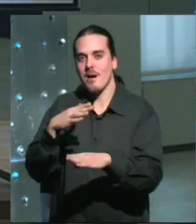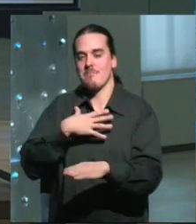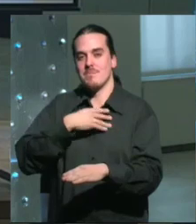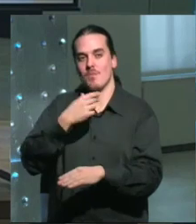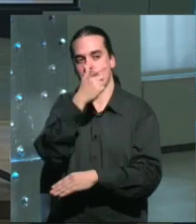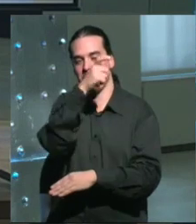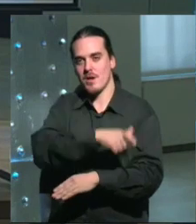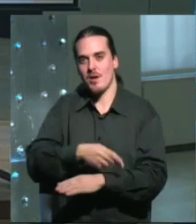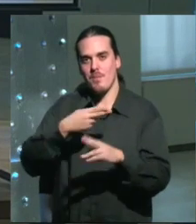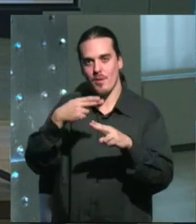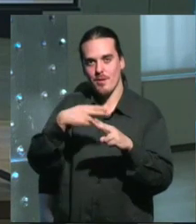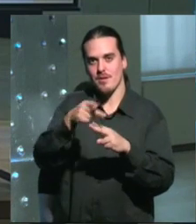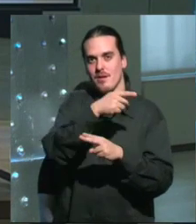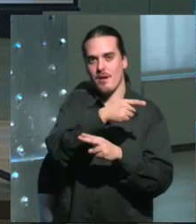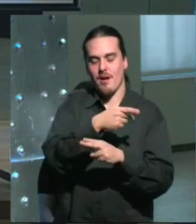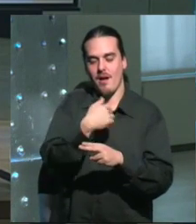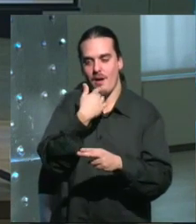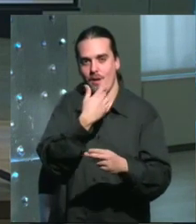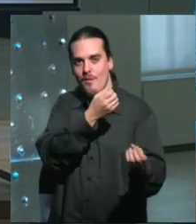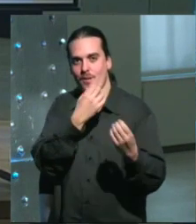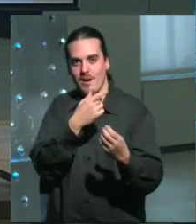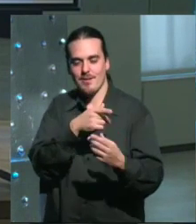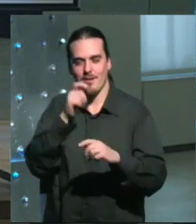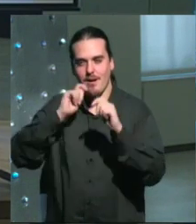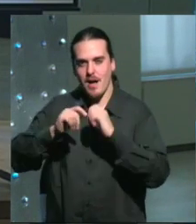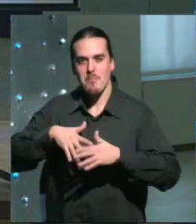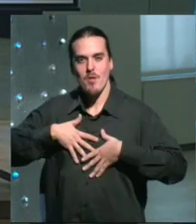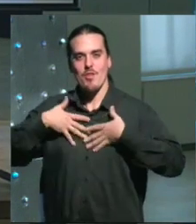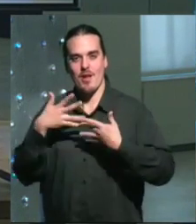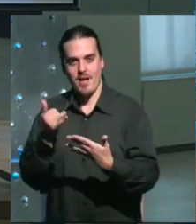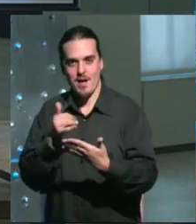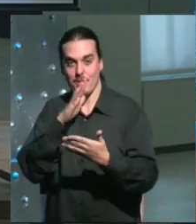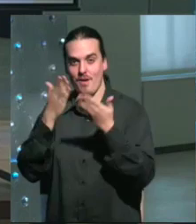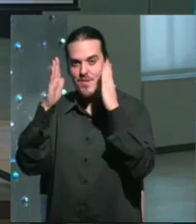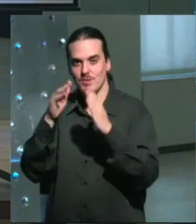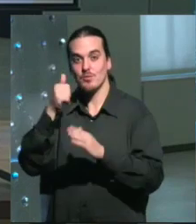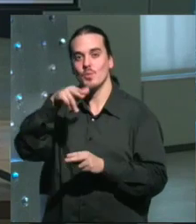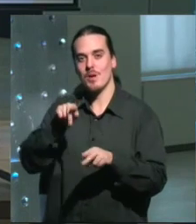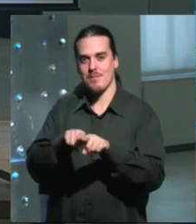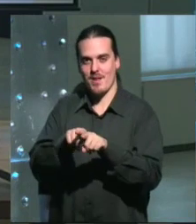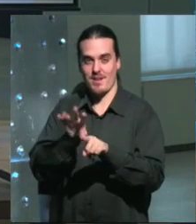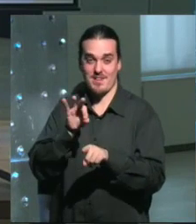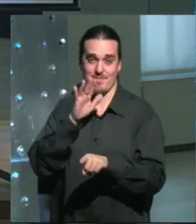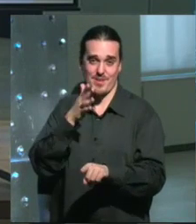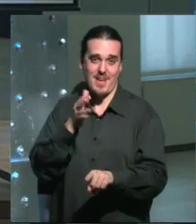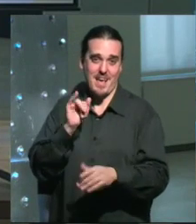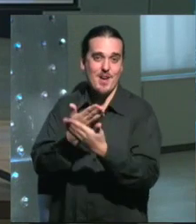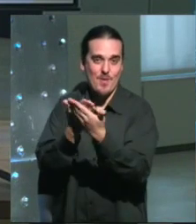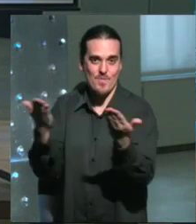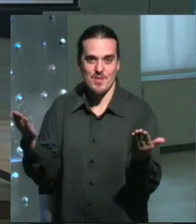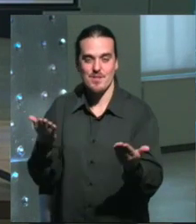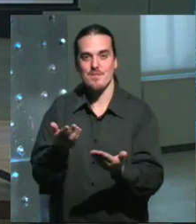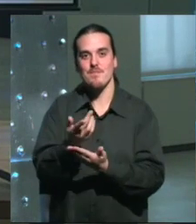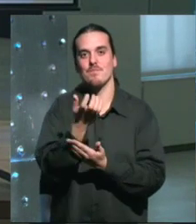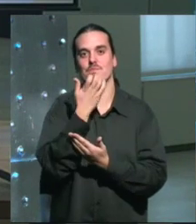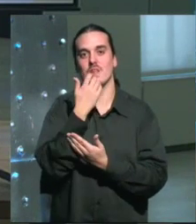algo. ¿Qué? Y le asignáis mucha más credibilidad a ese mensaje. Algo que es absolutamente sorprendente y que marcó un